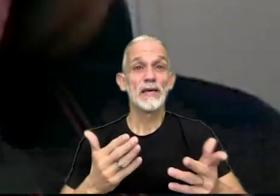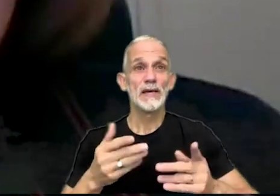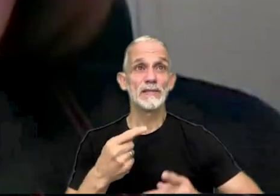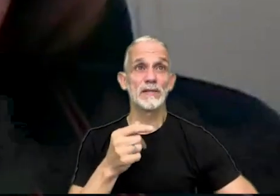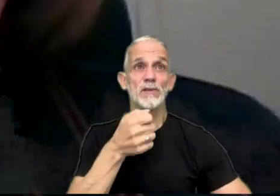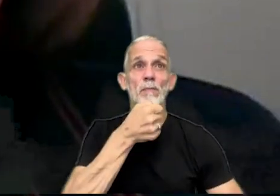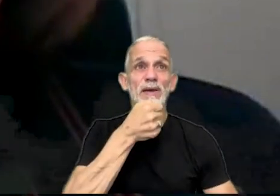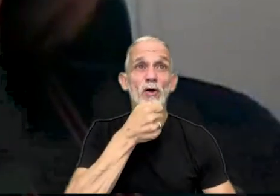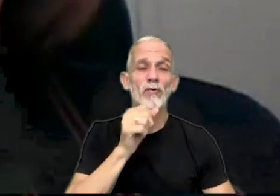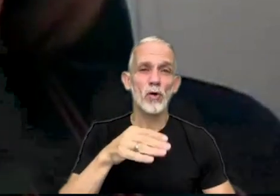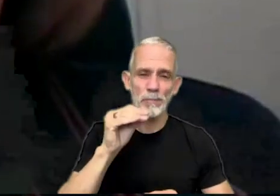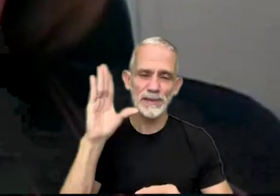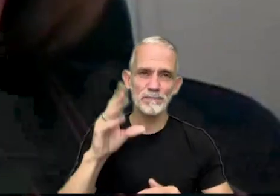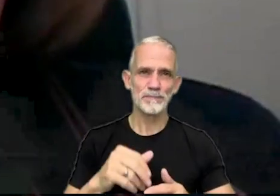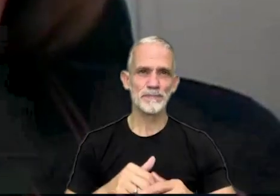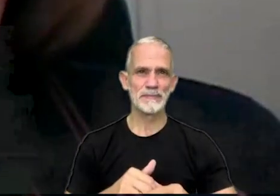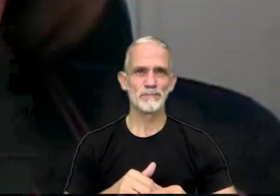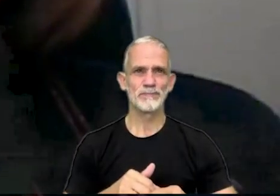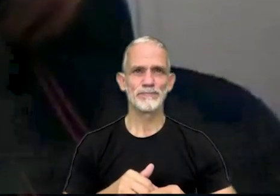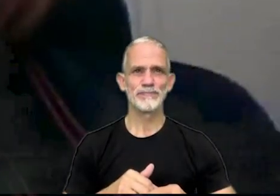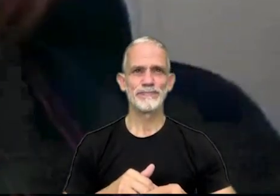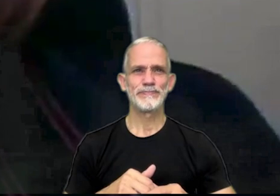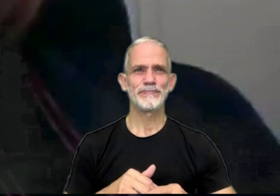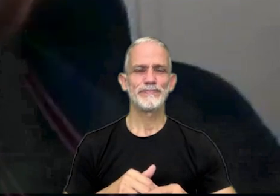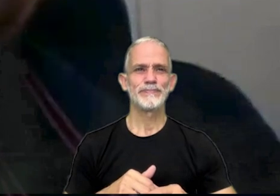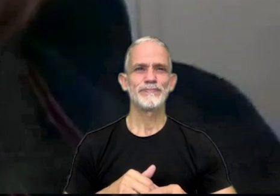¿Estás muteado, Oscar?